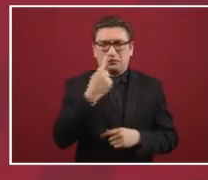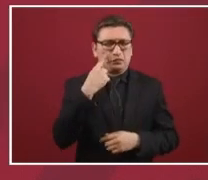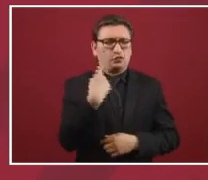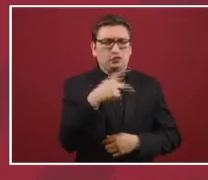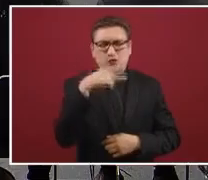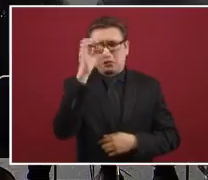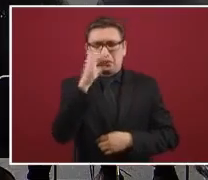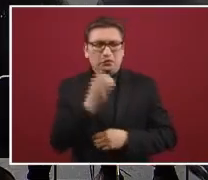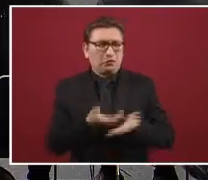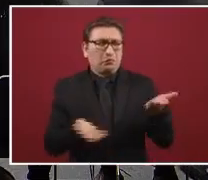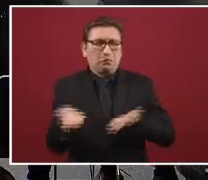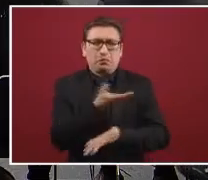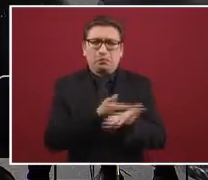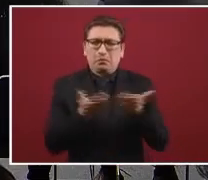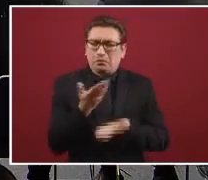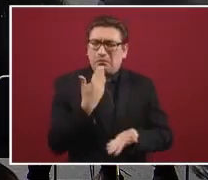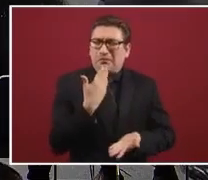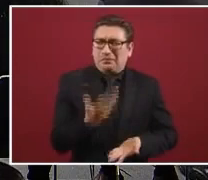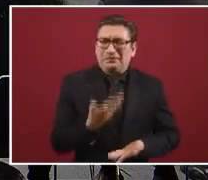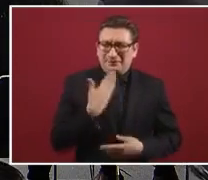Es interesante la polémica.